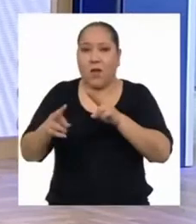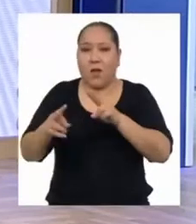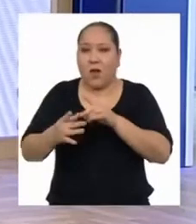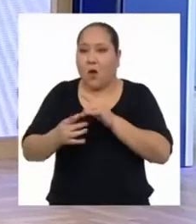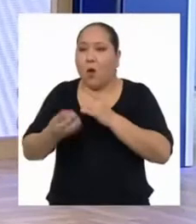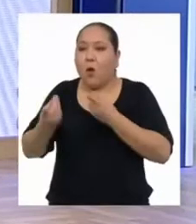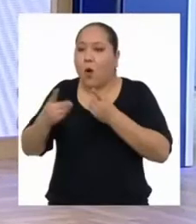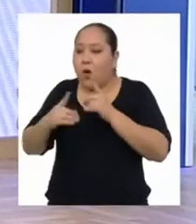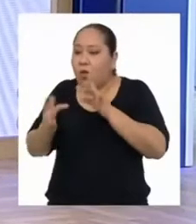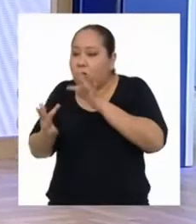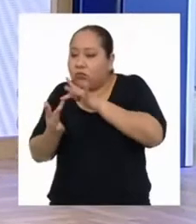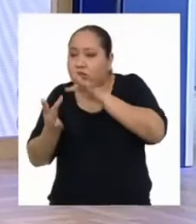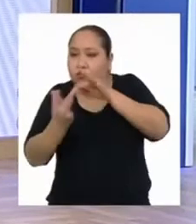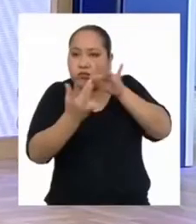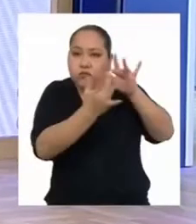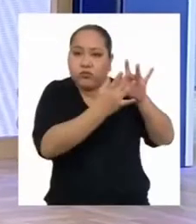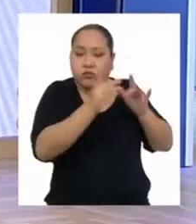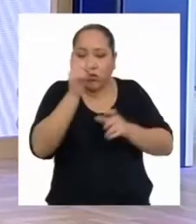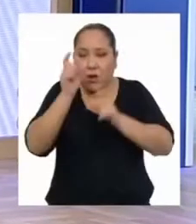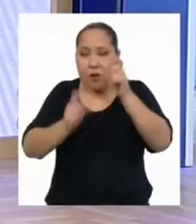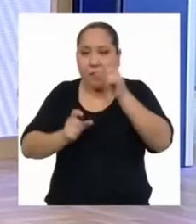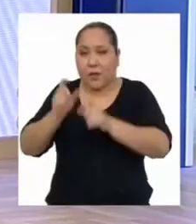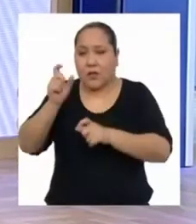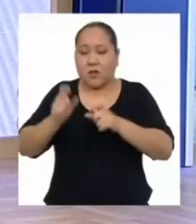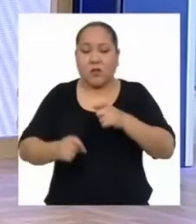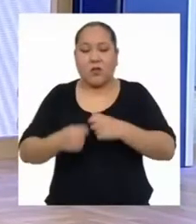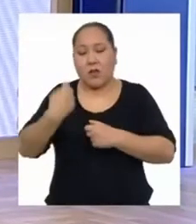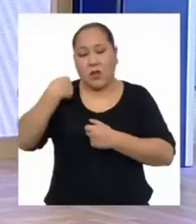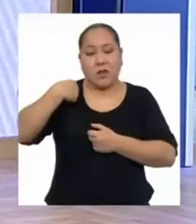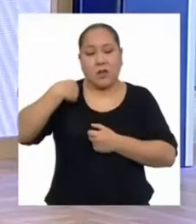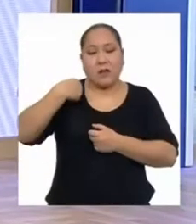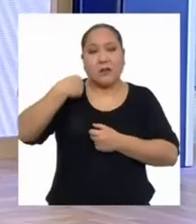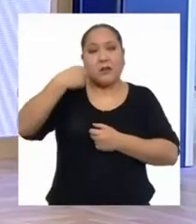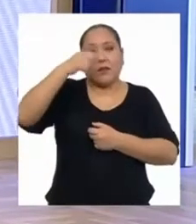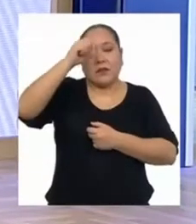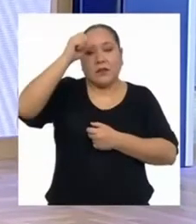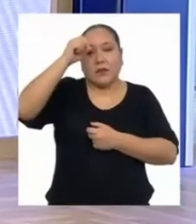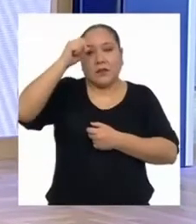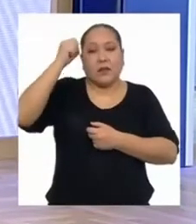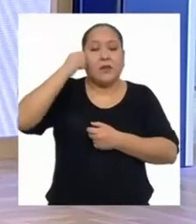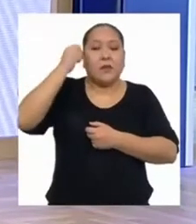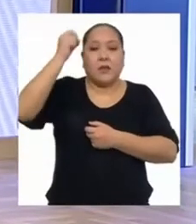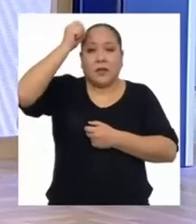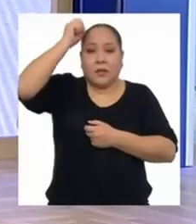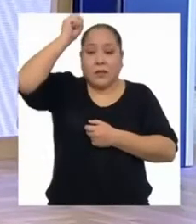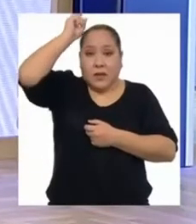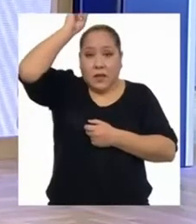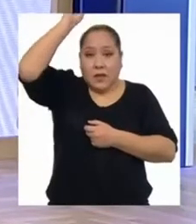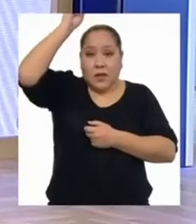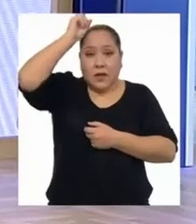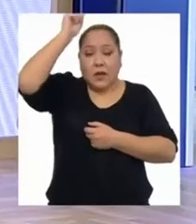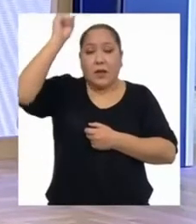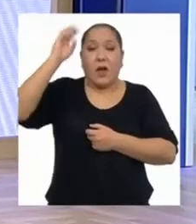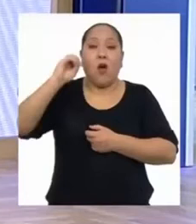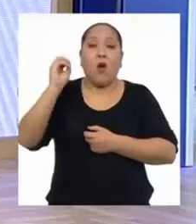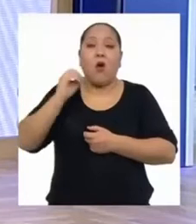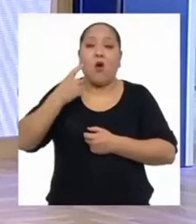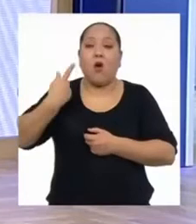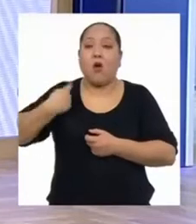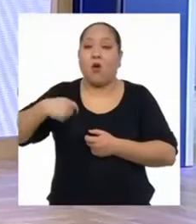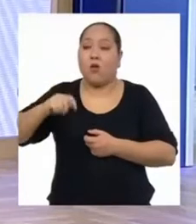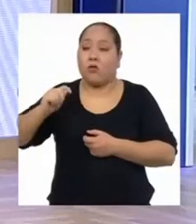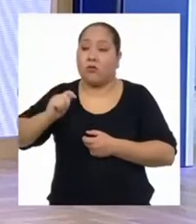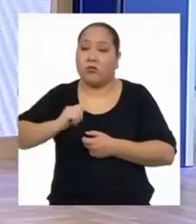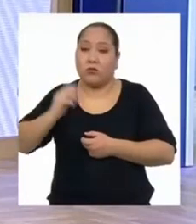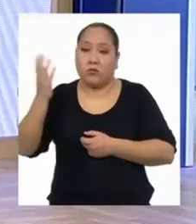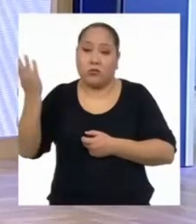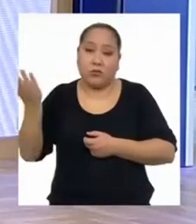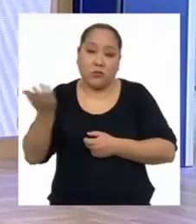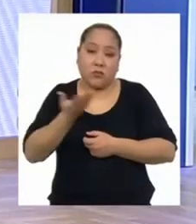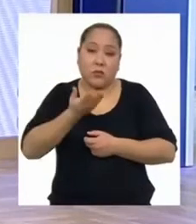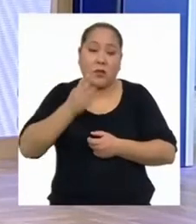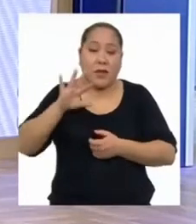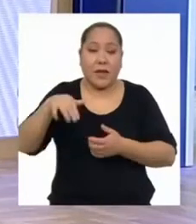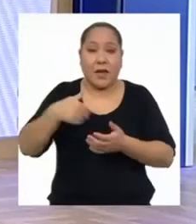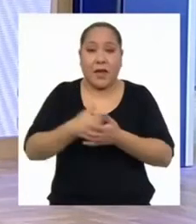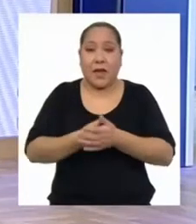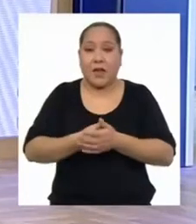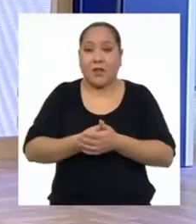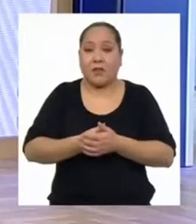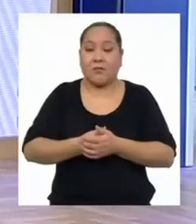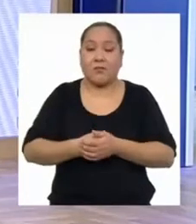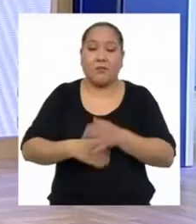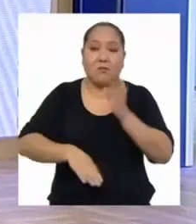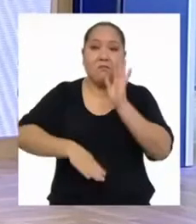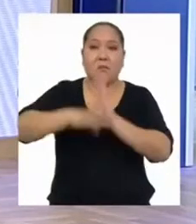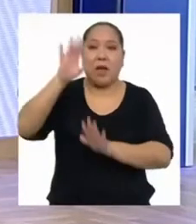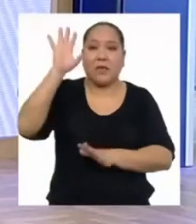entre los habitantes del incanato y los europeos que llegaron hace 500 años. Y la idea 4. Lo que